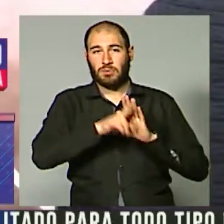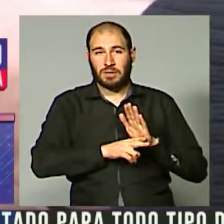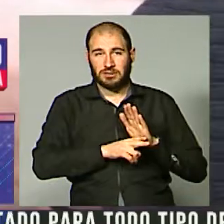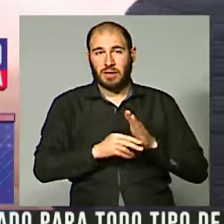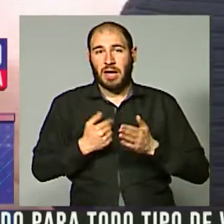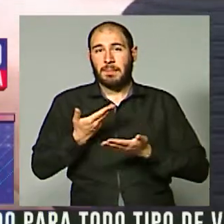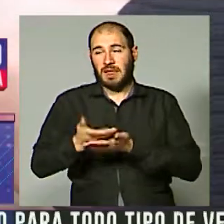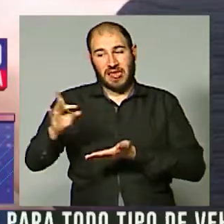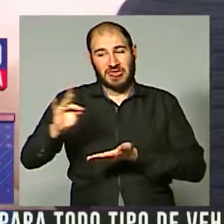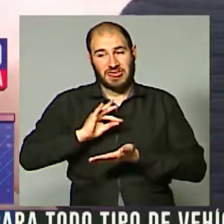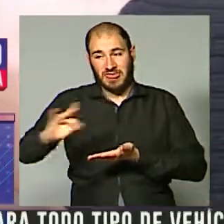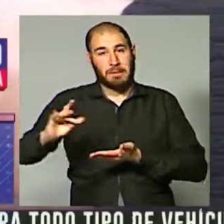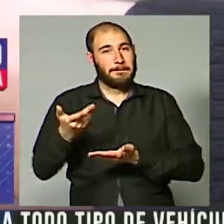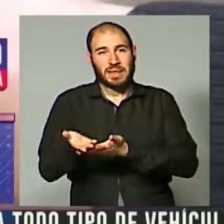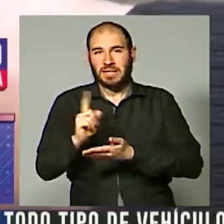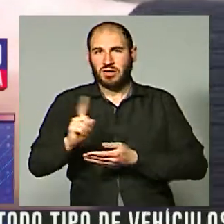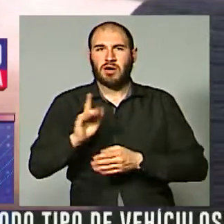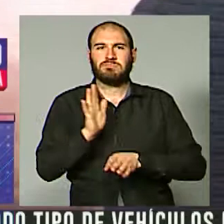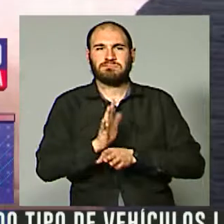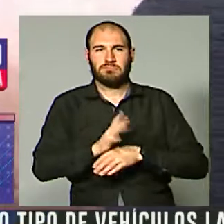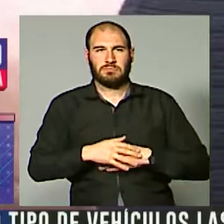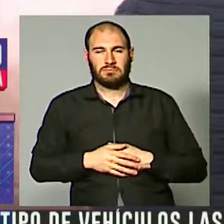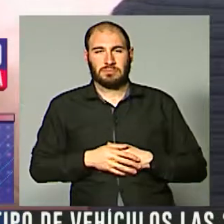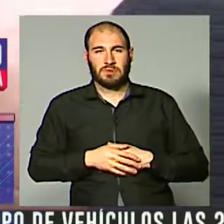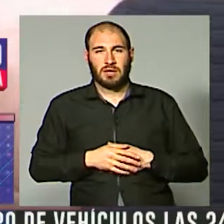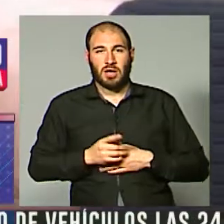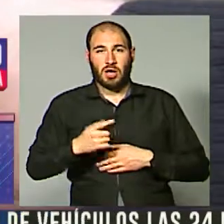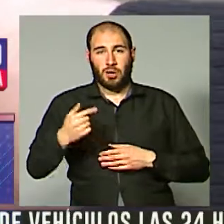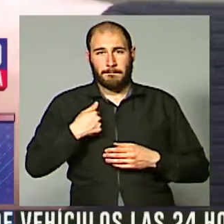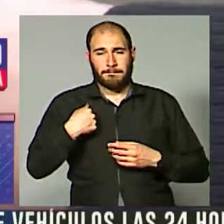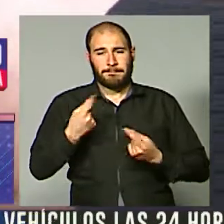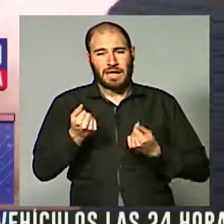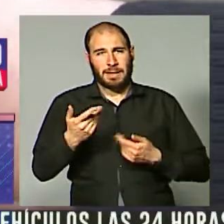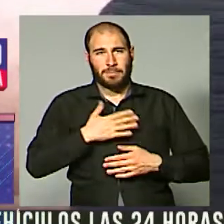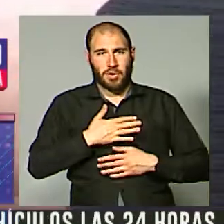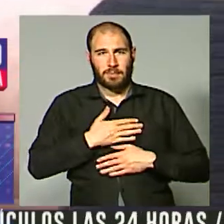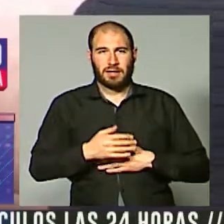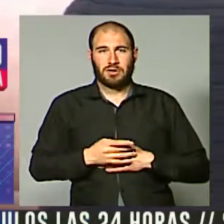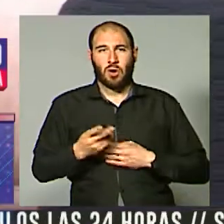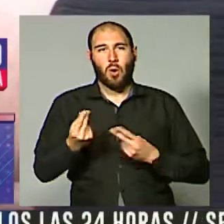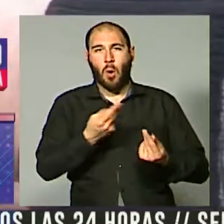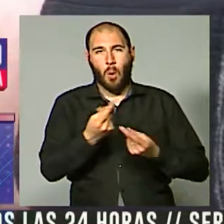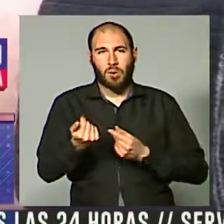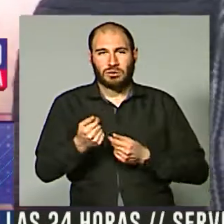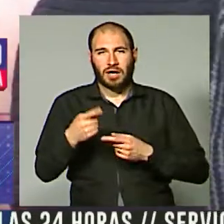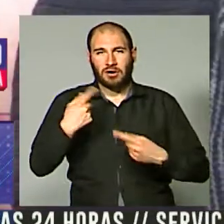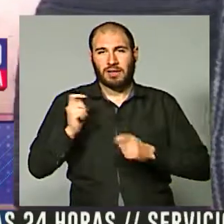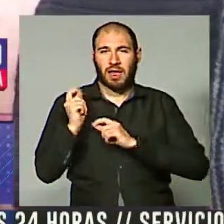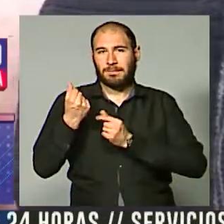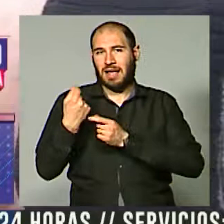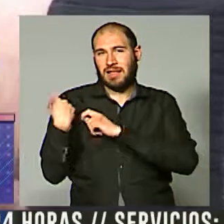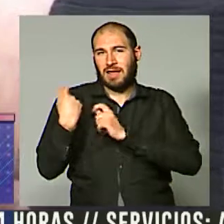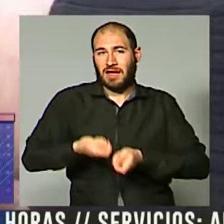pedido de endeudamiento. ¿Qué quiere decir esto? Que con nuestros propios recursos, utilizando remanentes de